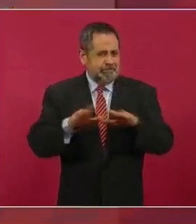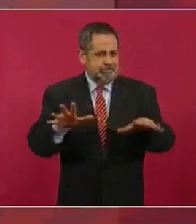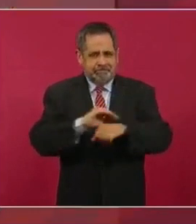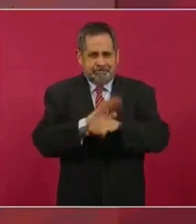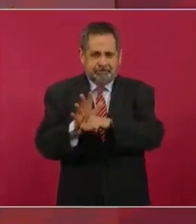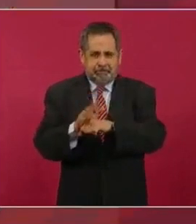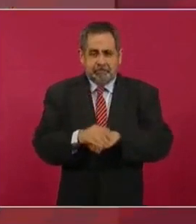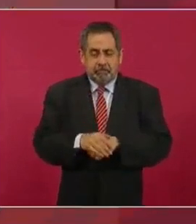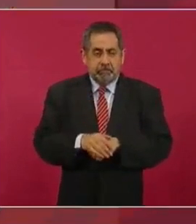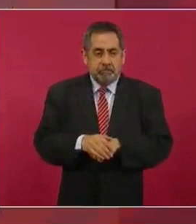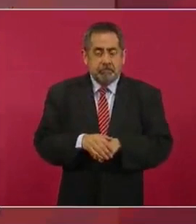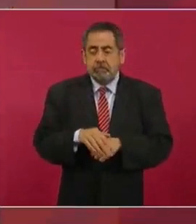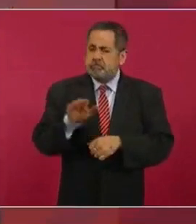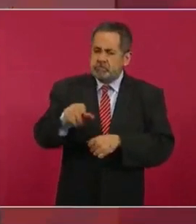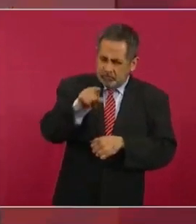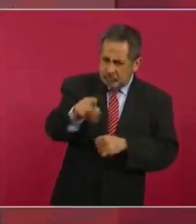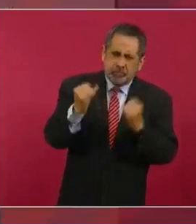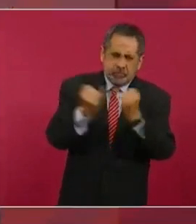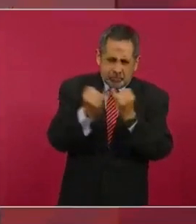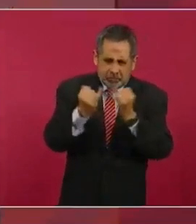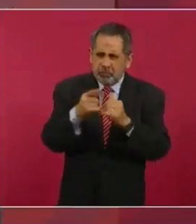querían que yo hiciera lo mismo.